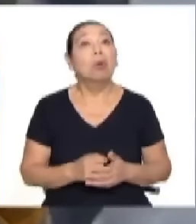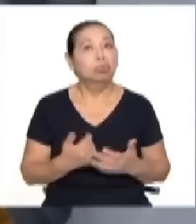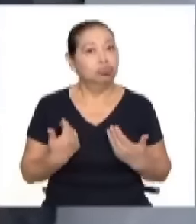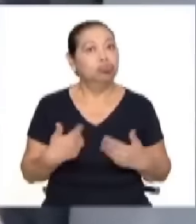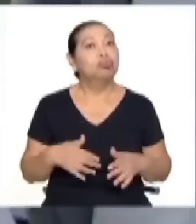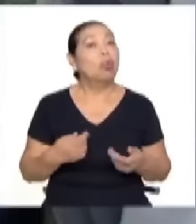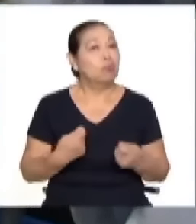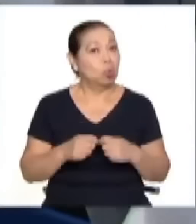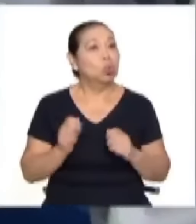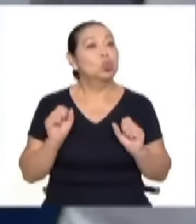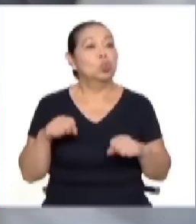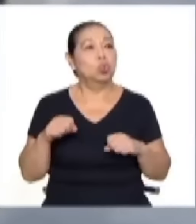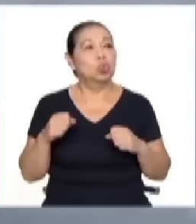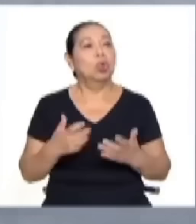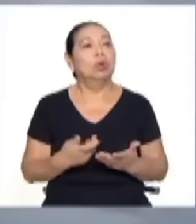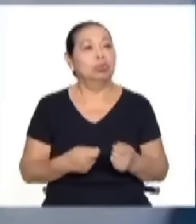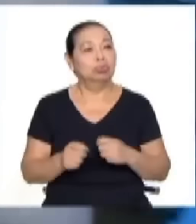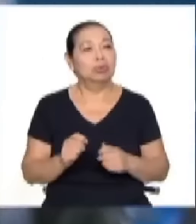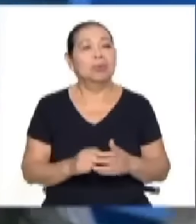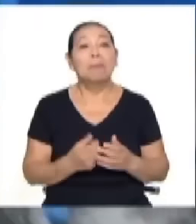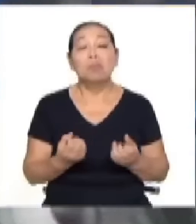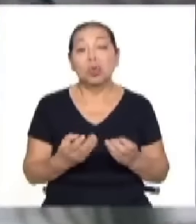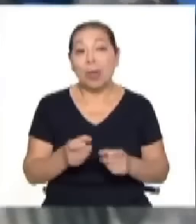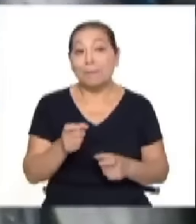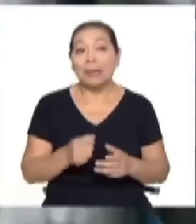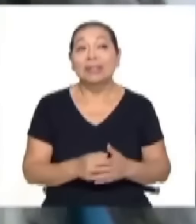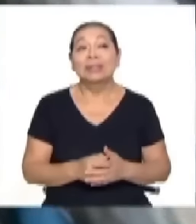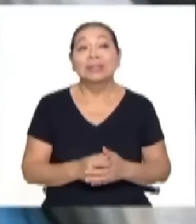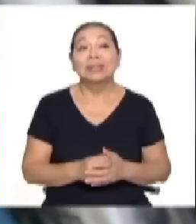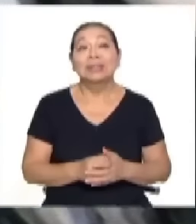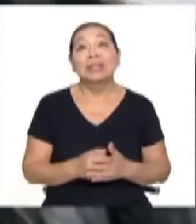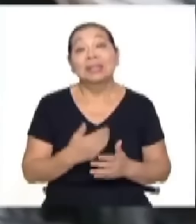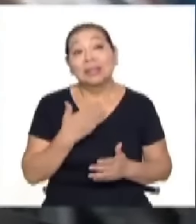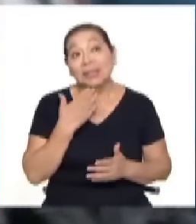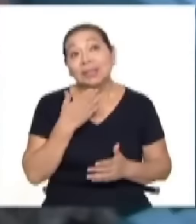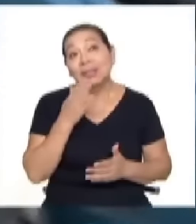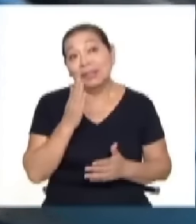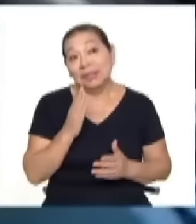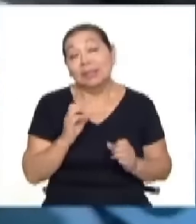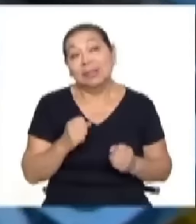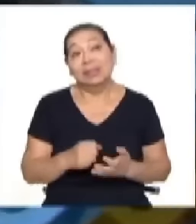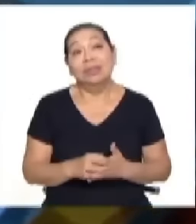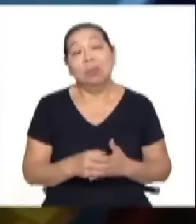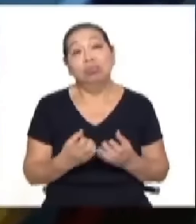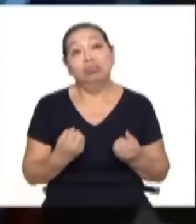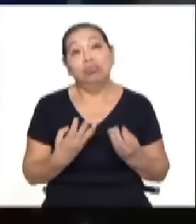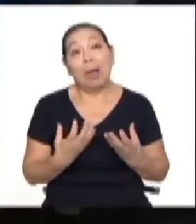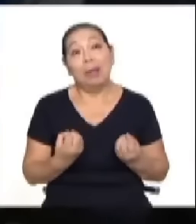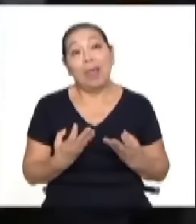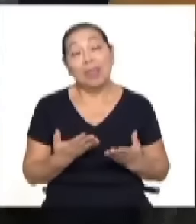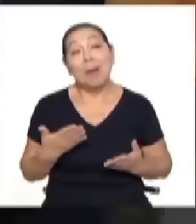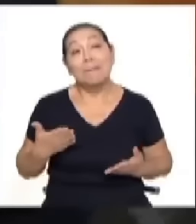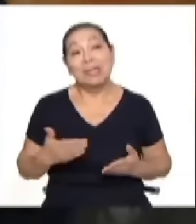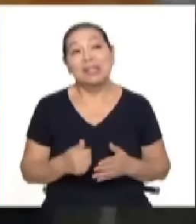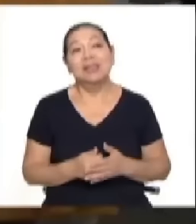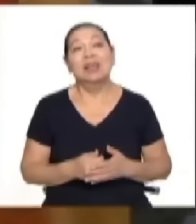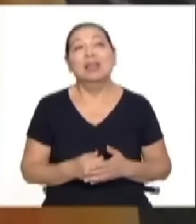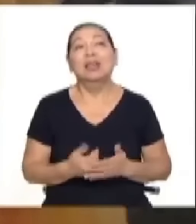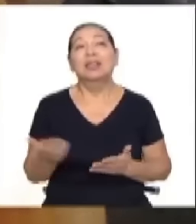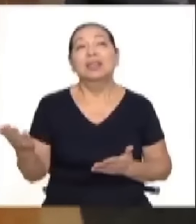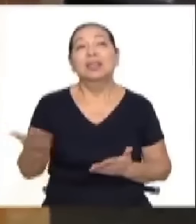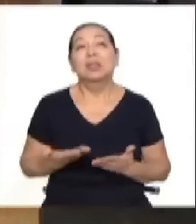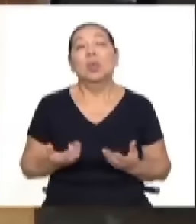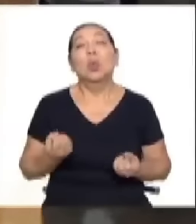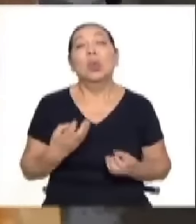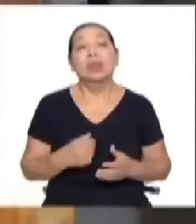está, sí, están consumiendo. ¿Tantas personas? Sí, a Dios gracias. Hay harto bonito. ¿Cuánto ustedes han recibido